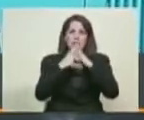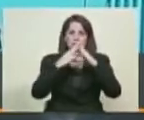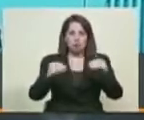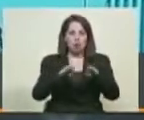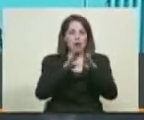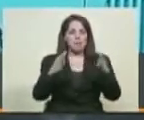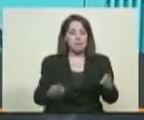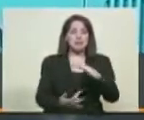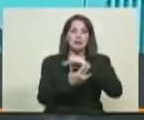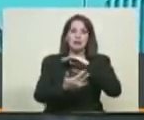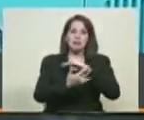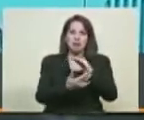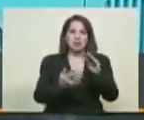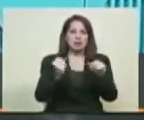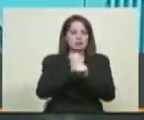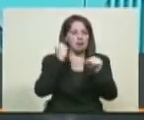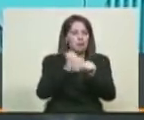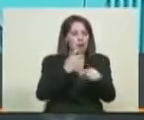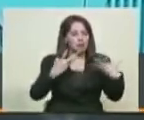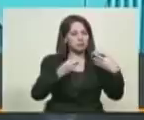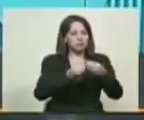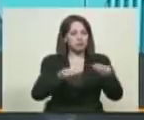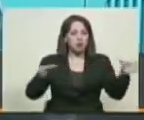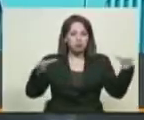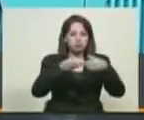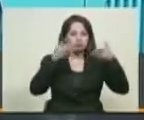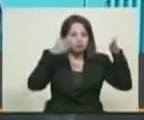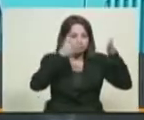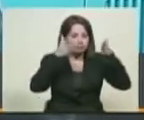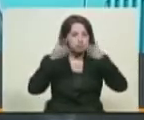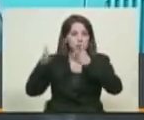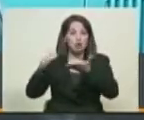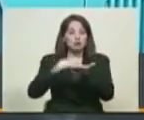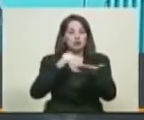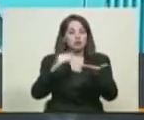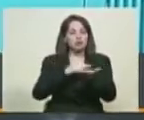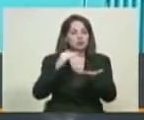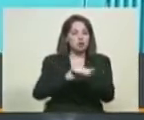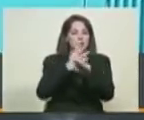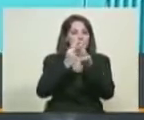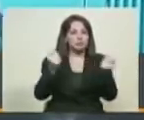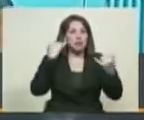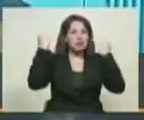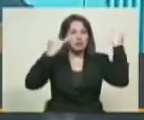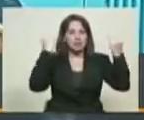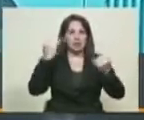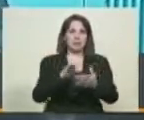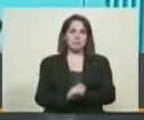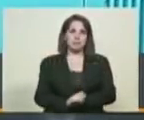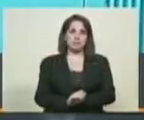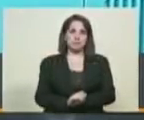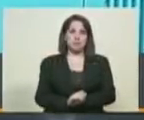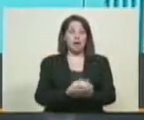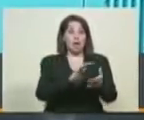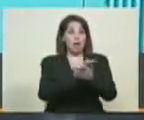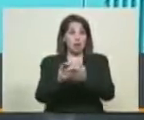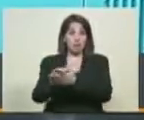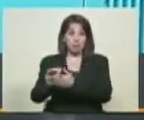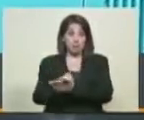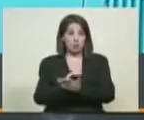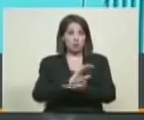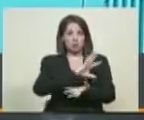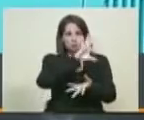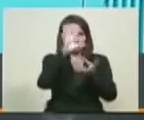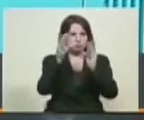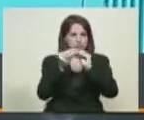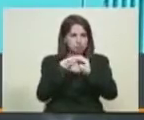mesas técnicas de soluciones al transporte desde la comunidad. Bueno, compañeros, ya vamos a ir redondeando